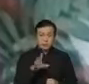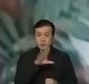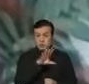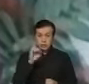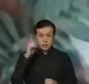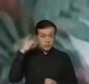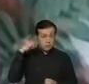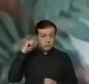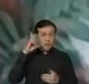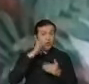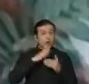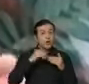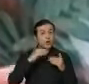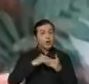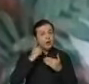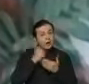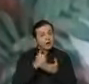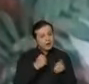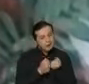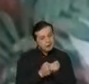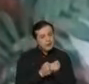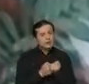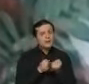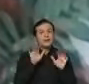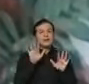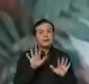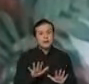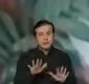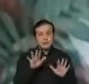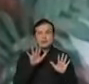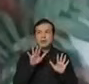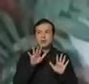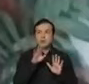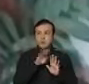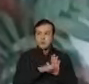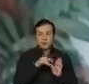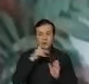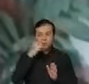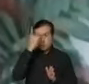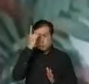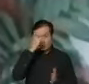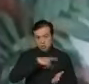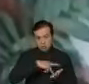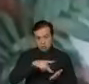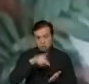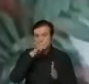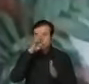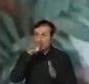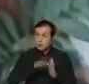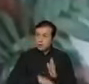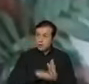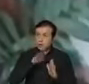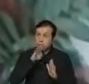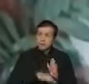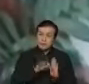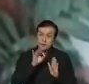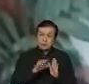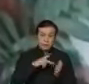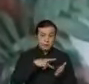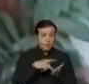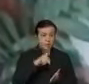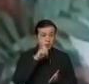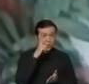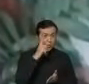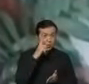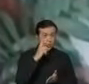millones de dólares y que les ha aliviado en el tiempo 10 años, les ha dado 10 años más para pagar la deuda y ha bajado al máximo de pagar un